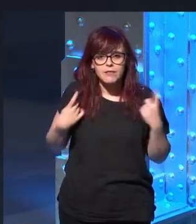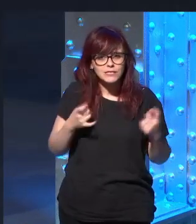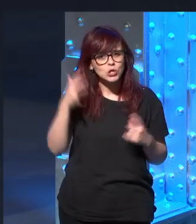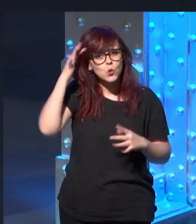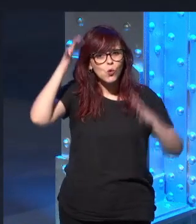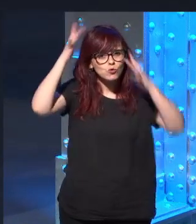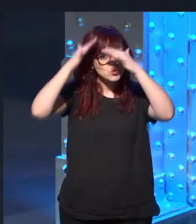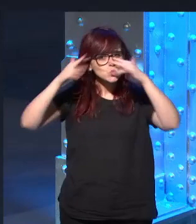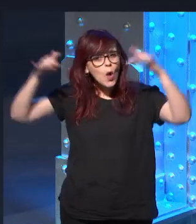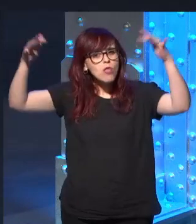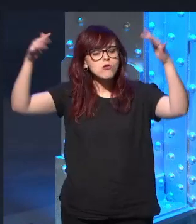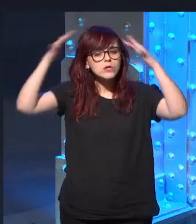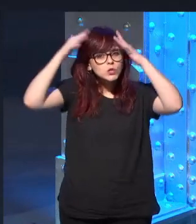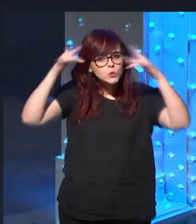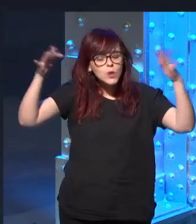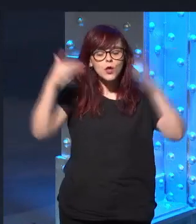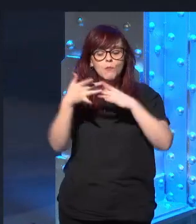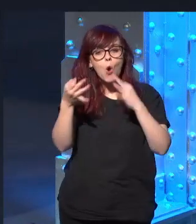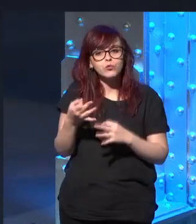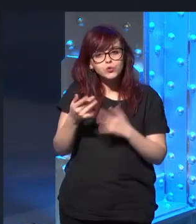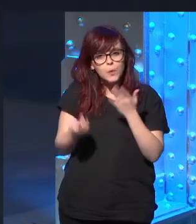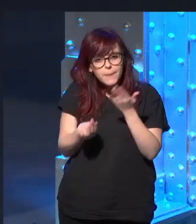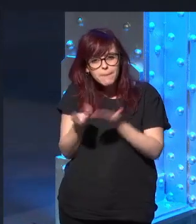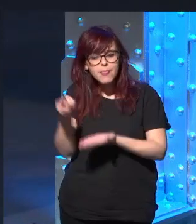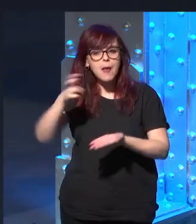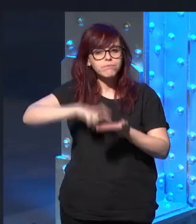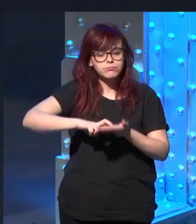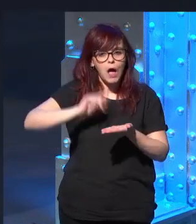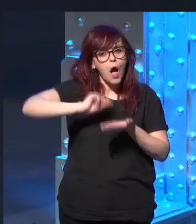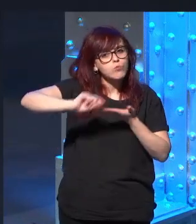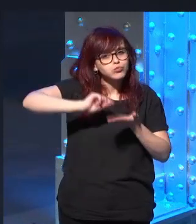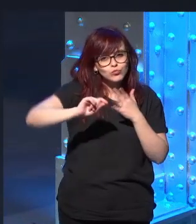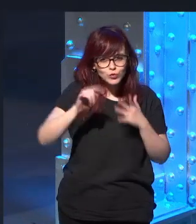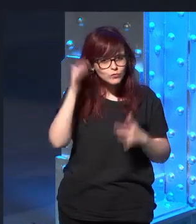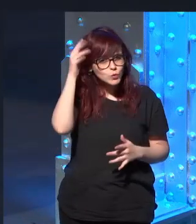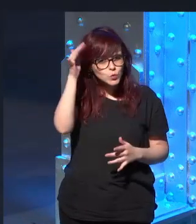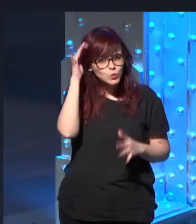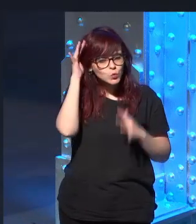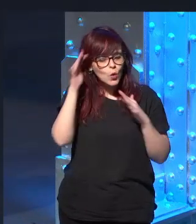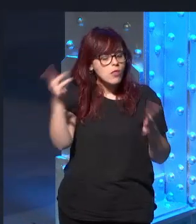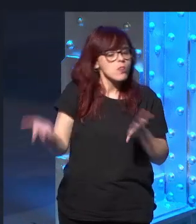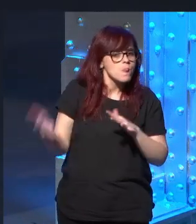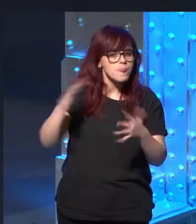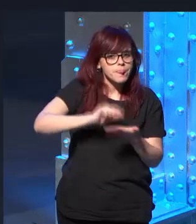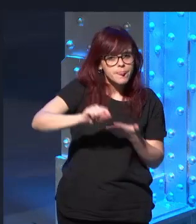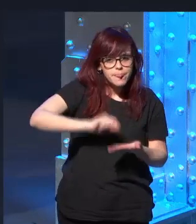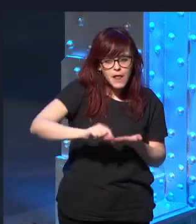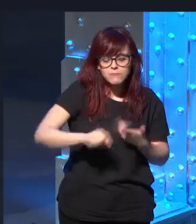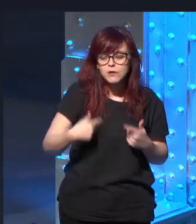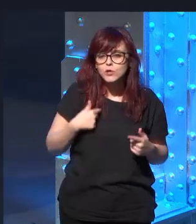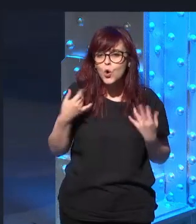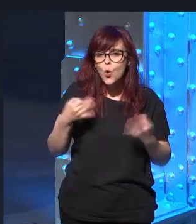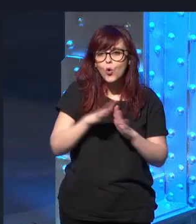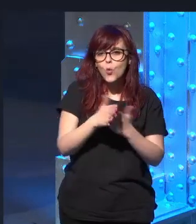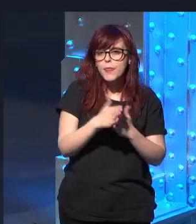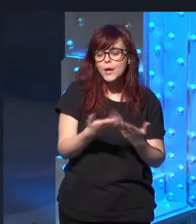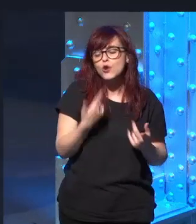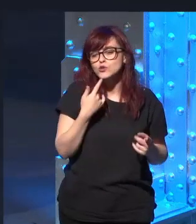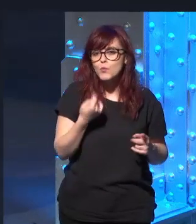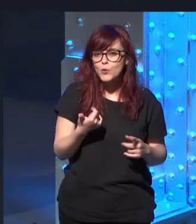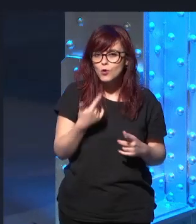sueño mucho y me gusta nada más levantarme a apuntar los sueños. Y son también como... Yo esos cuadernos los veo como un